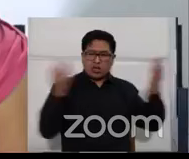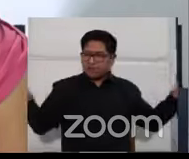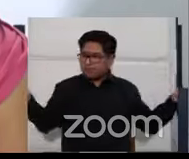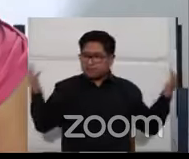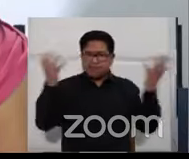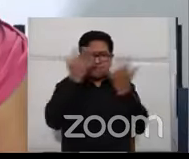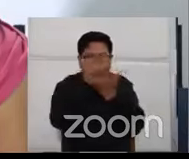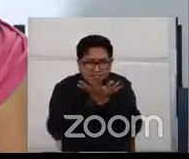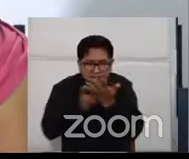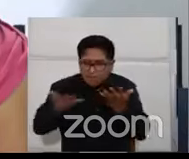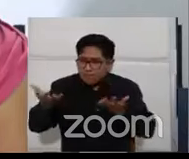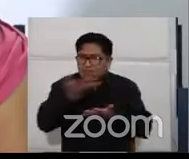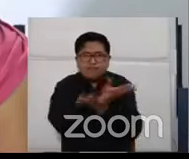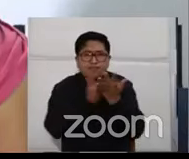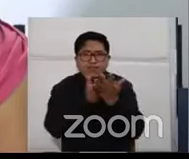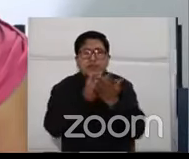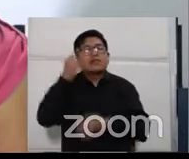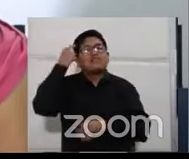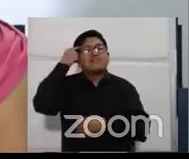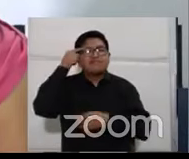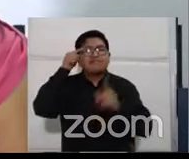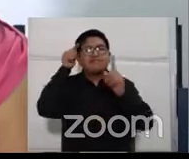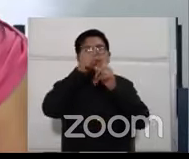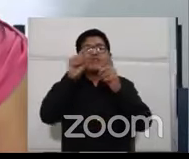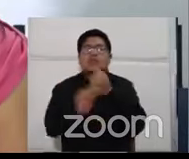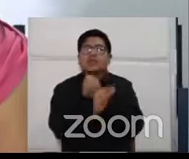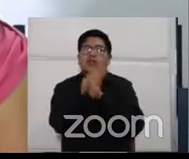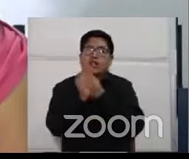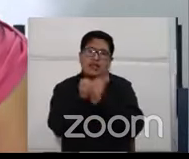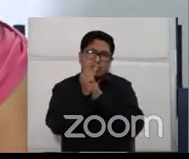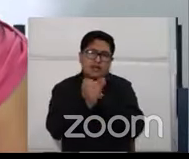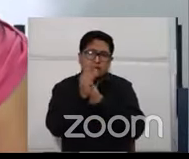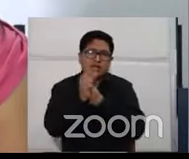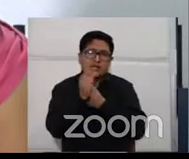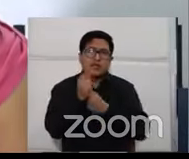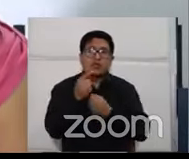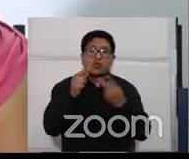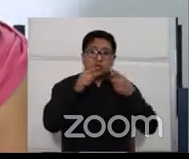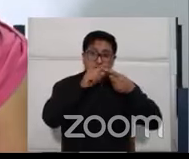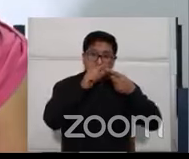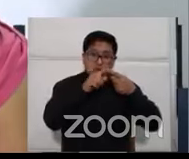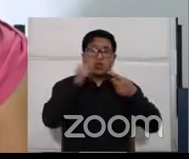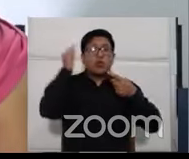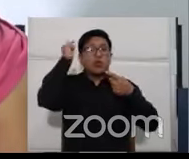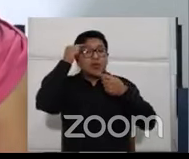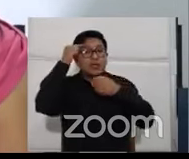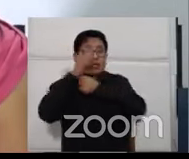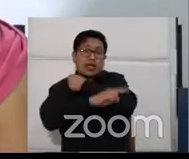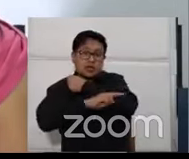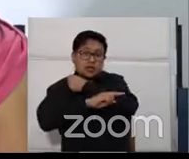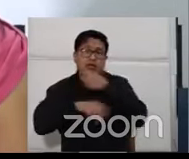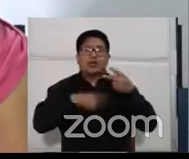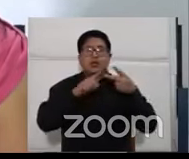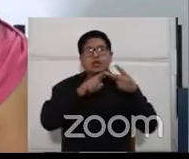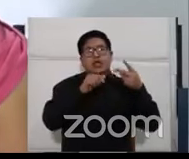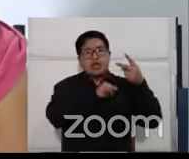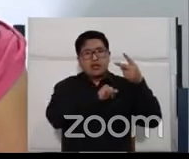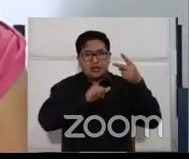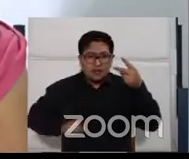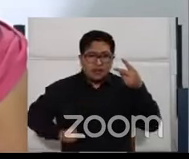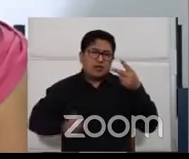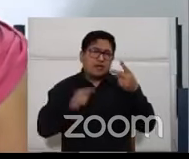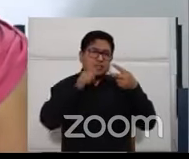garantice la implementación de medidas por parte del nivel nacional y subnacionales y un horizonte coherente